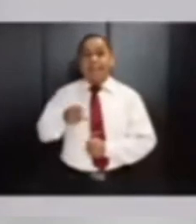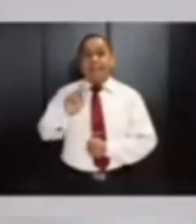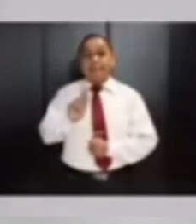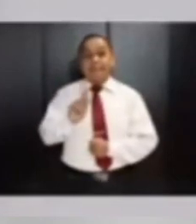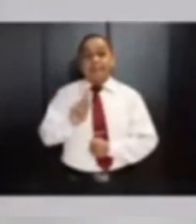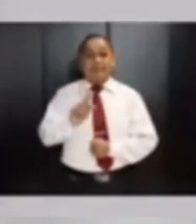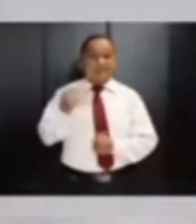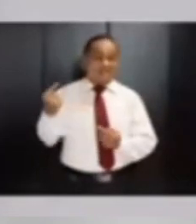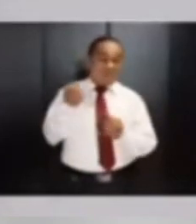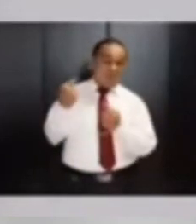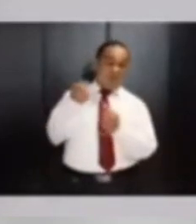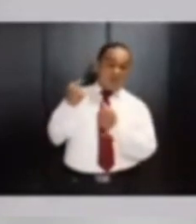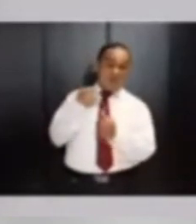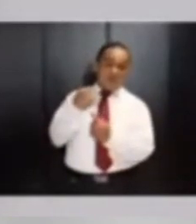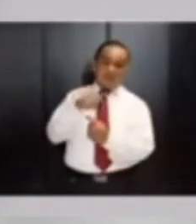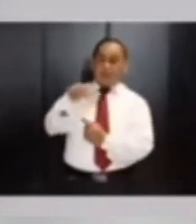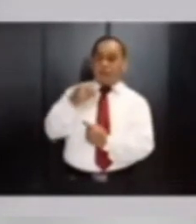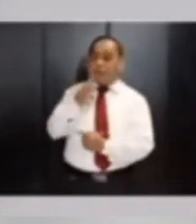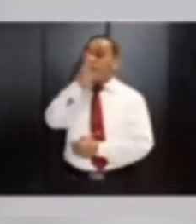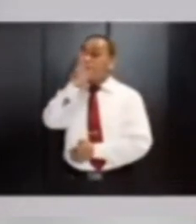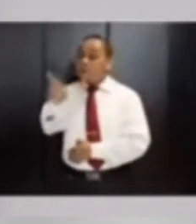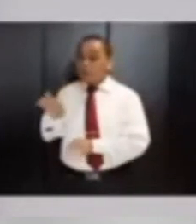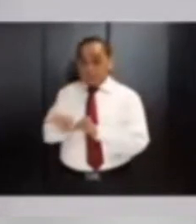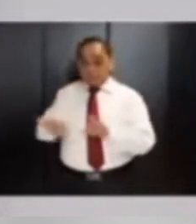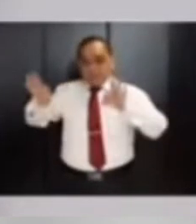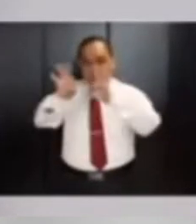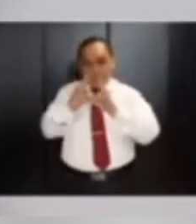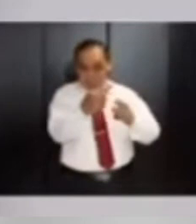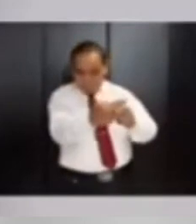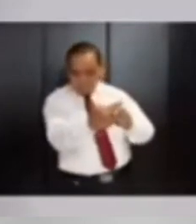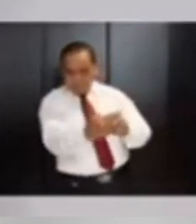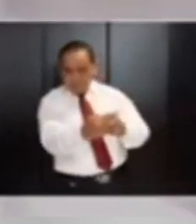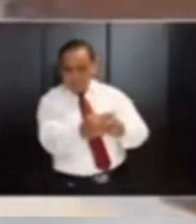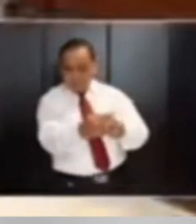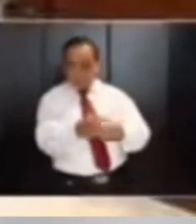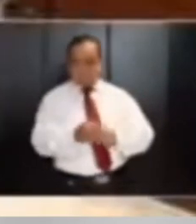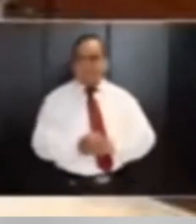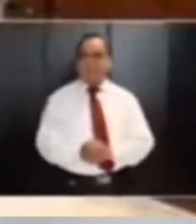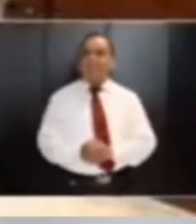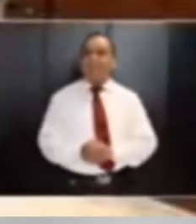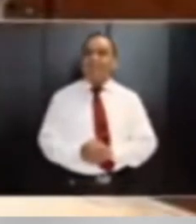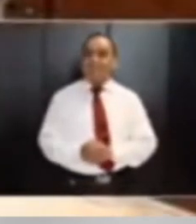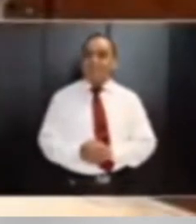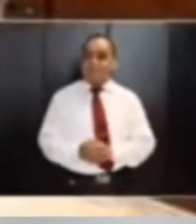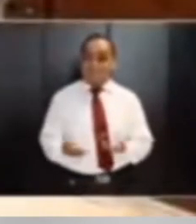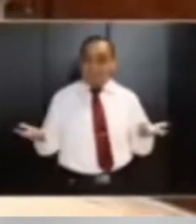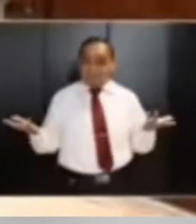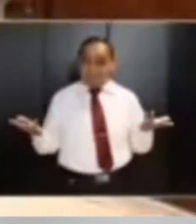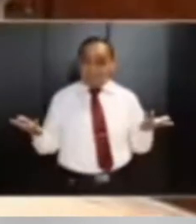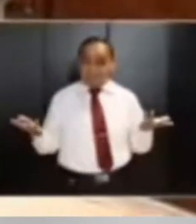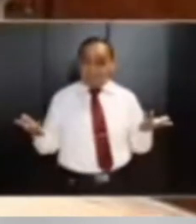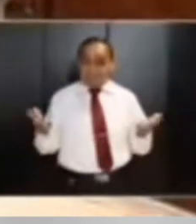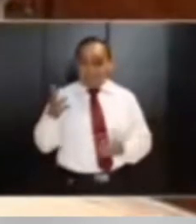reclamos es importante los proveedores tienes de qué chulada